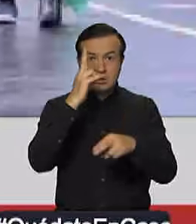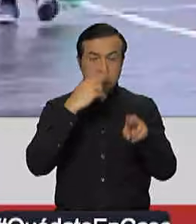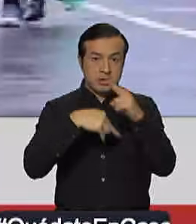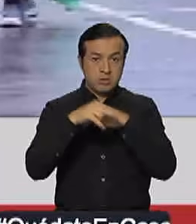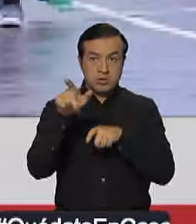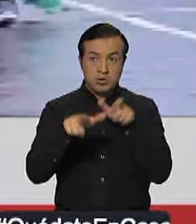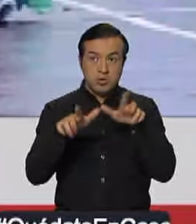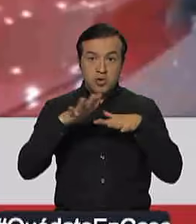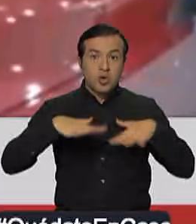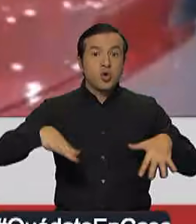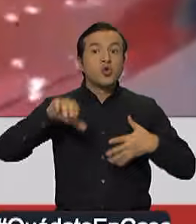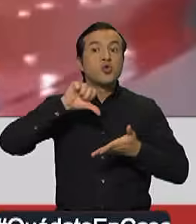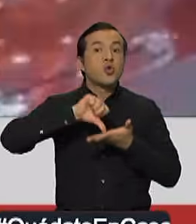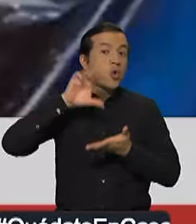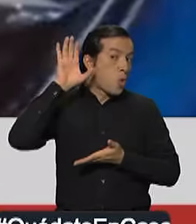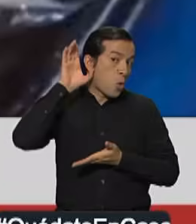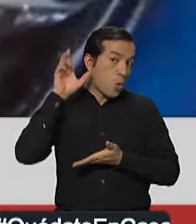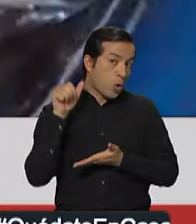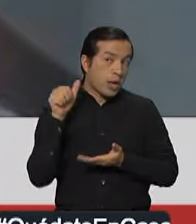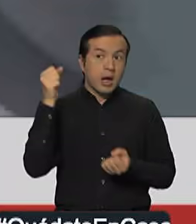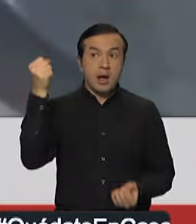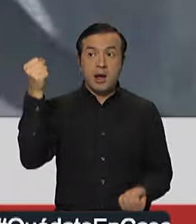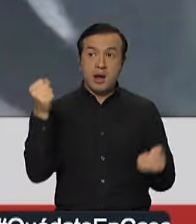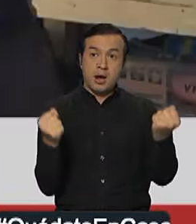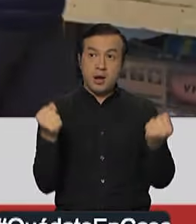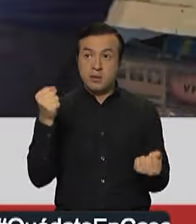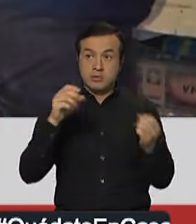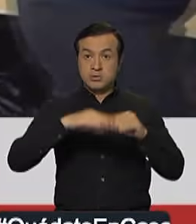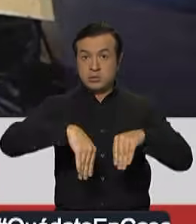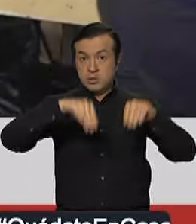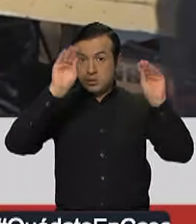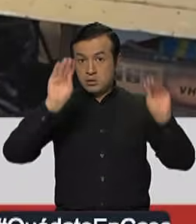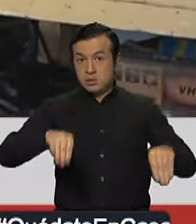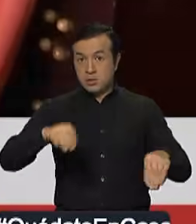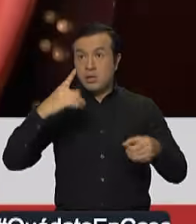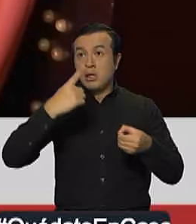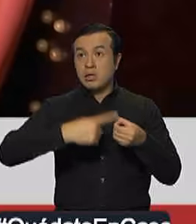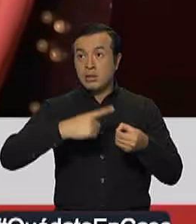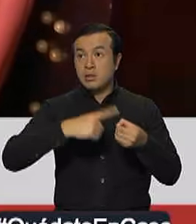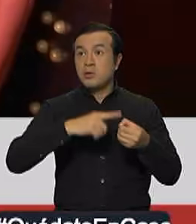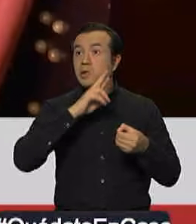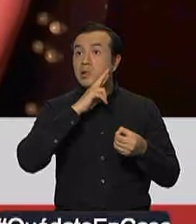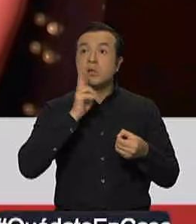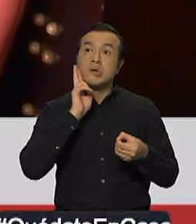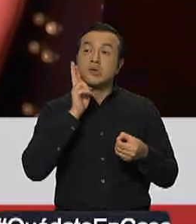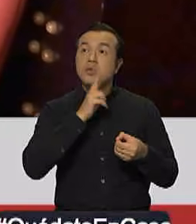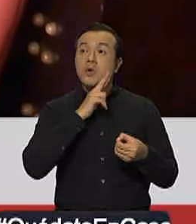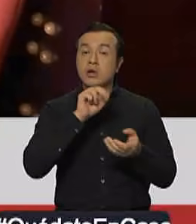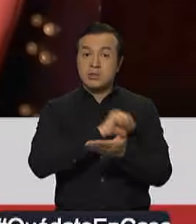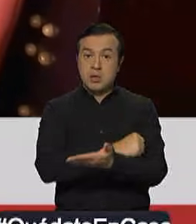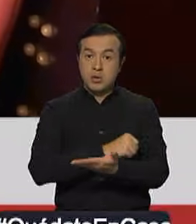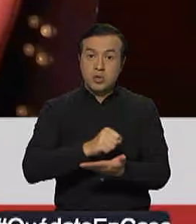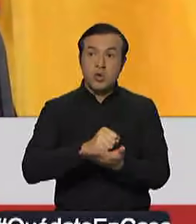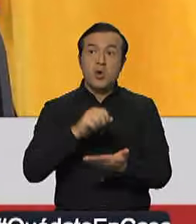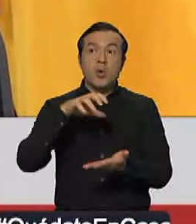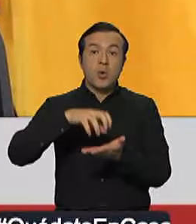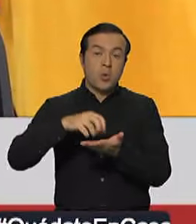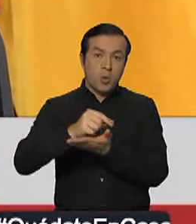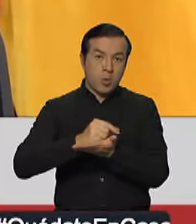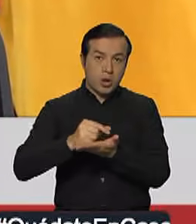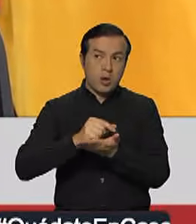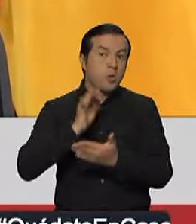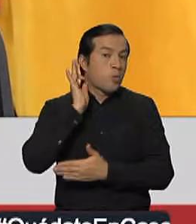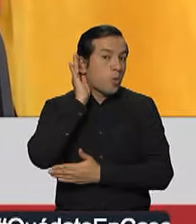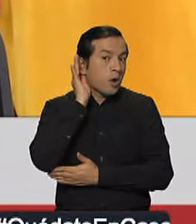la ciudad de Cuenca, para el sector automotriz y textil en Quito y en restaurantes para San Borondón en Guayas. María